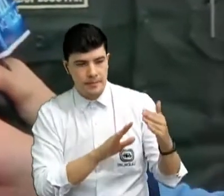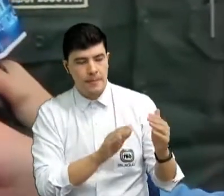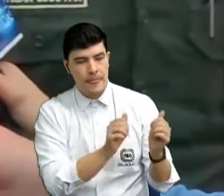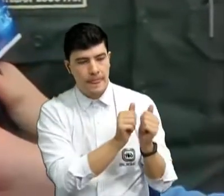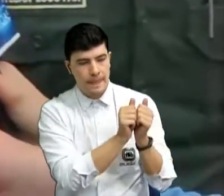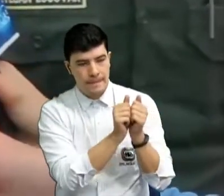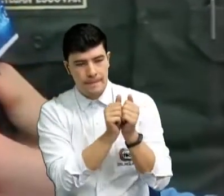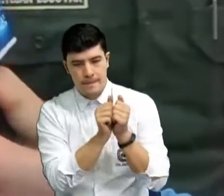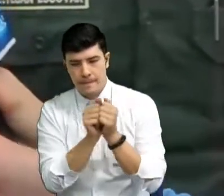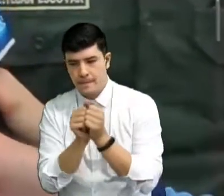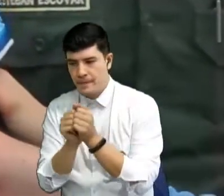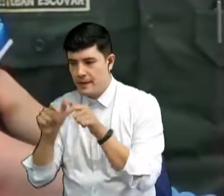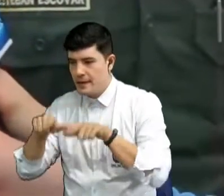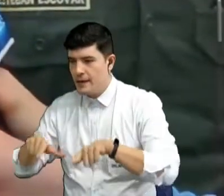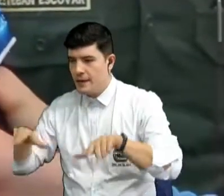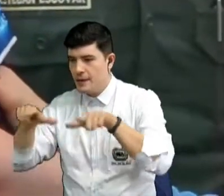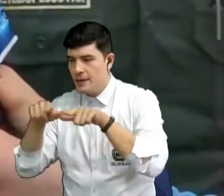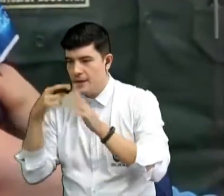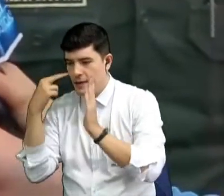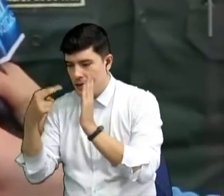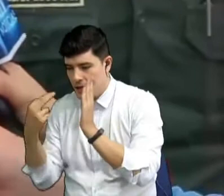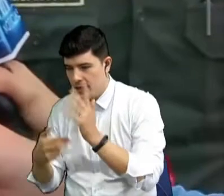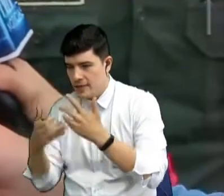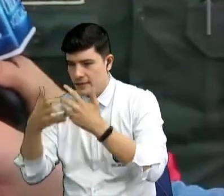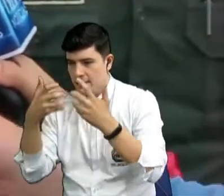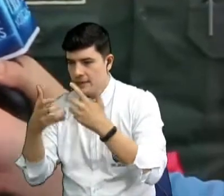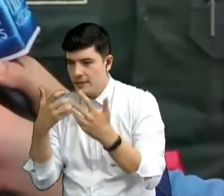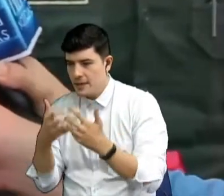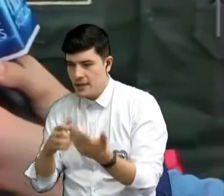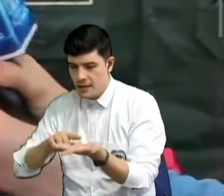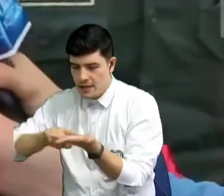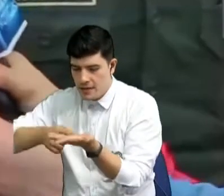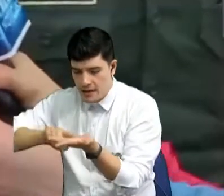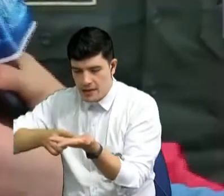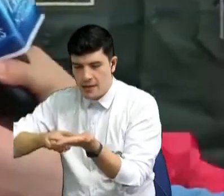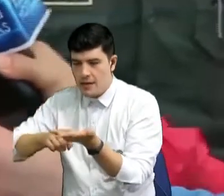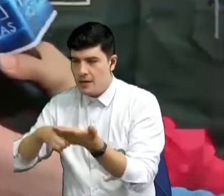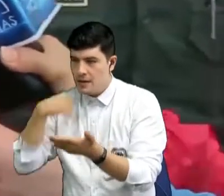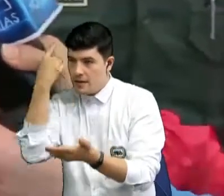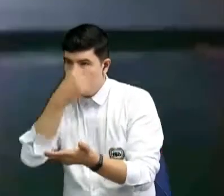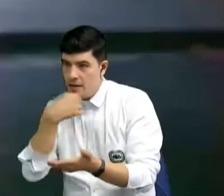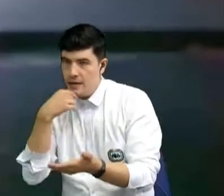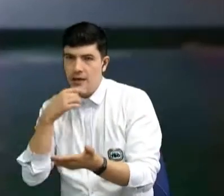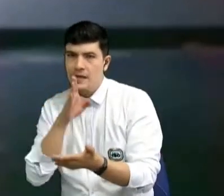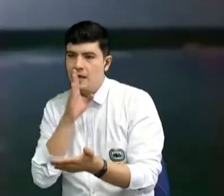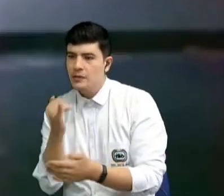instalaciones para poder esclarecer y cotejar con nuestros sistemas biométricos la plena identificación de esa